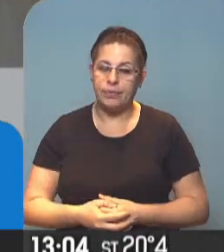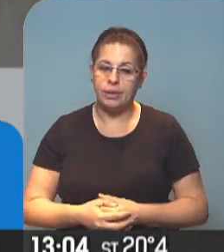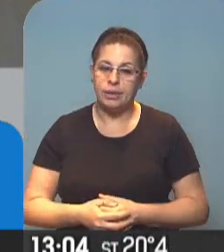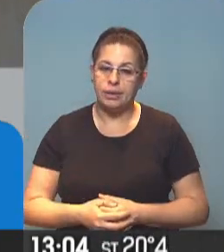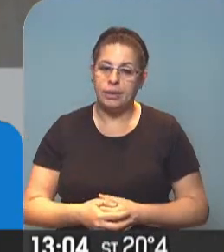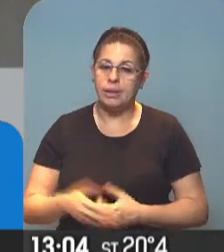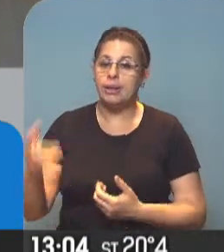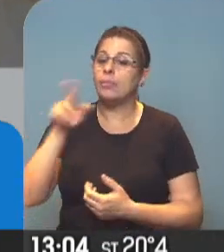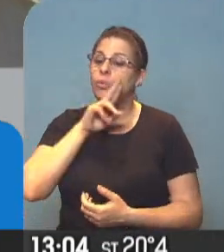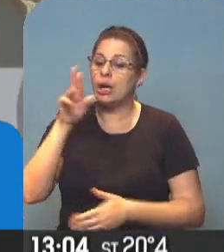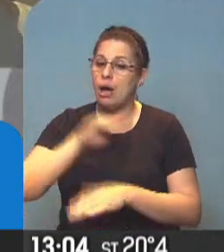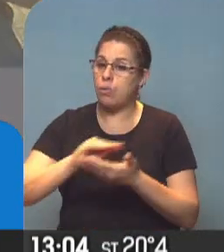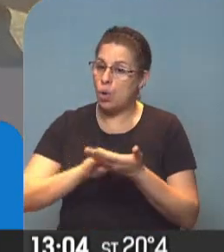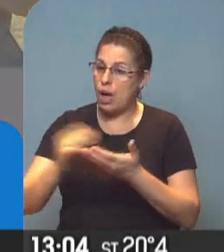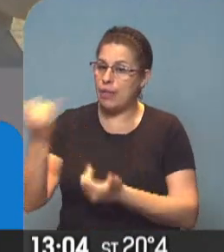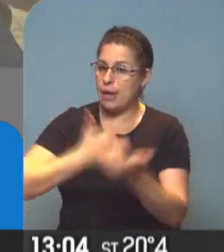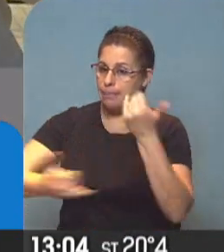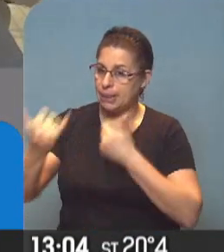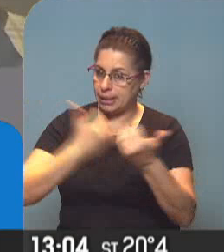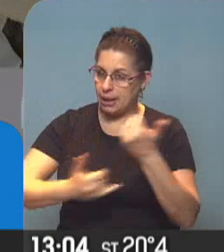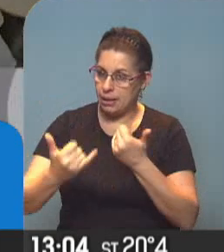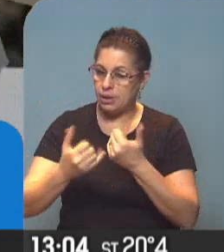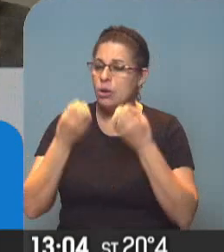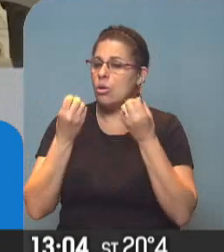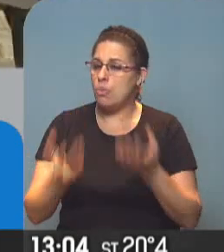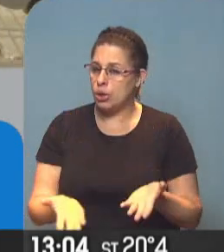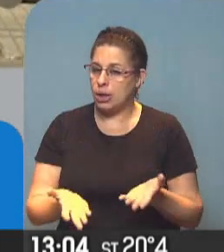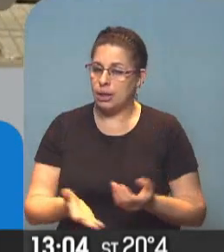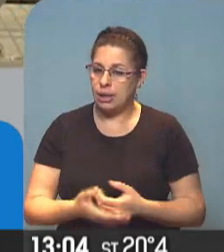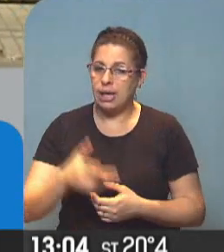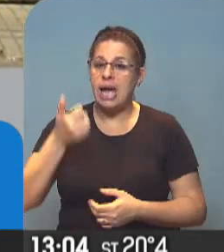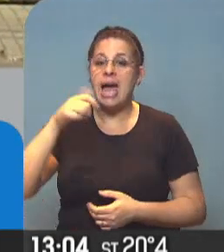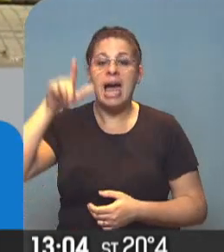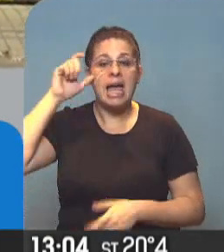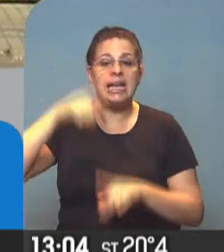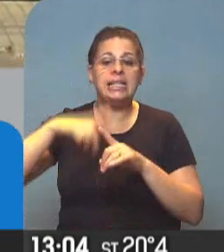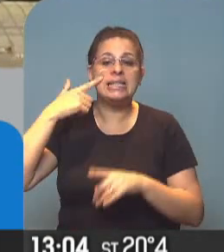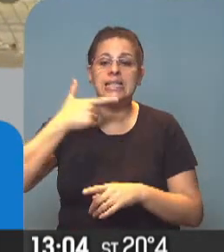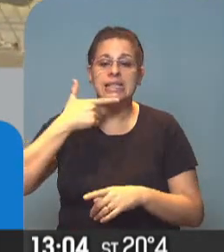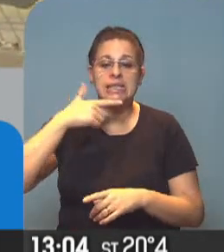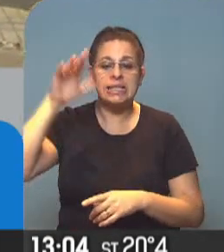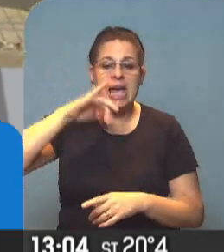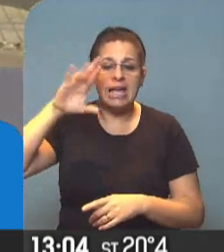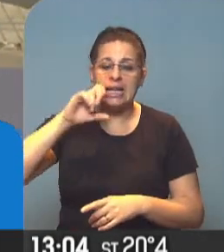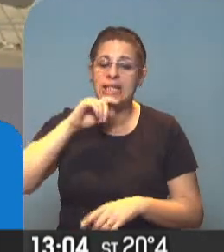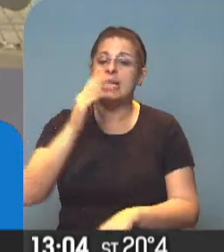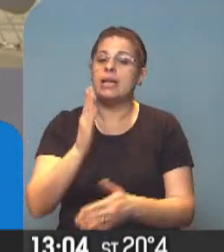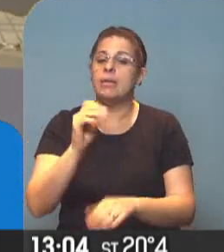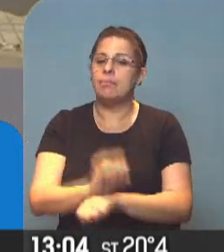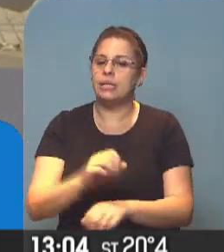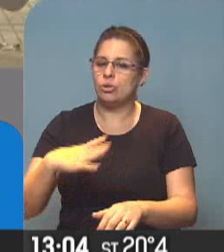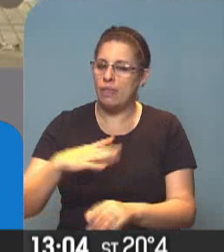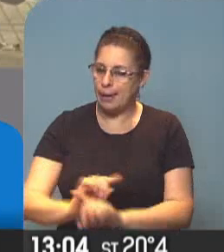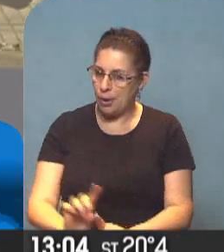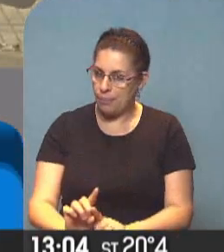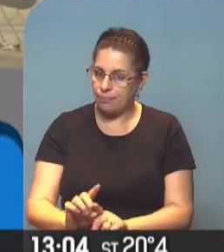nos va a explicar precisamente puntualmente porque alexis a varias arte no va a cumplir la condena pero cuando